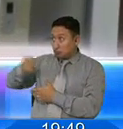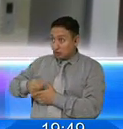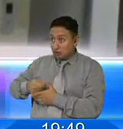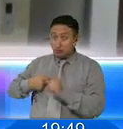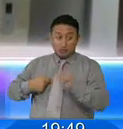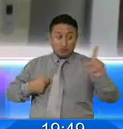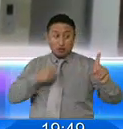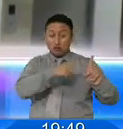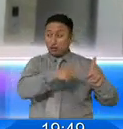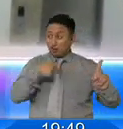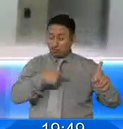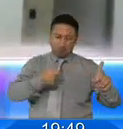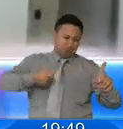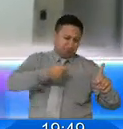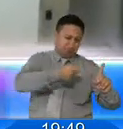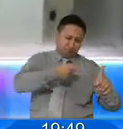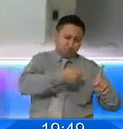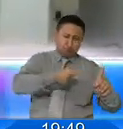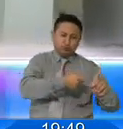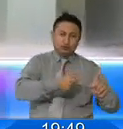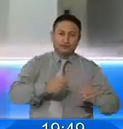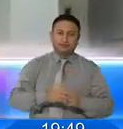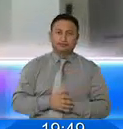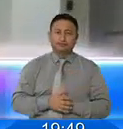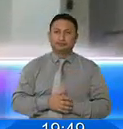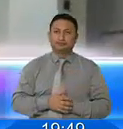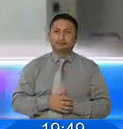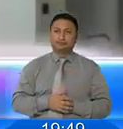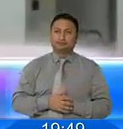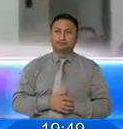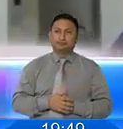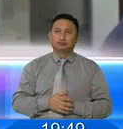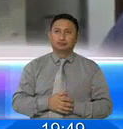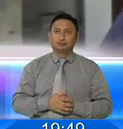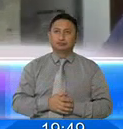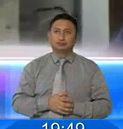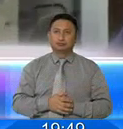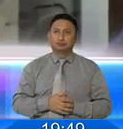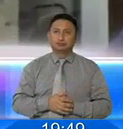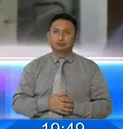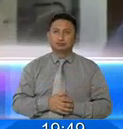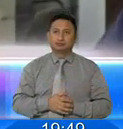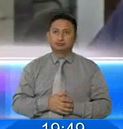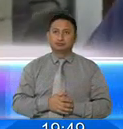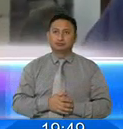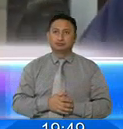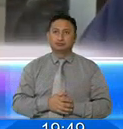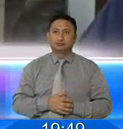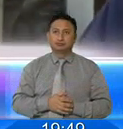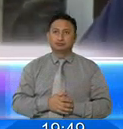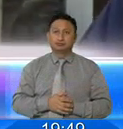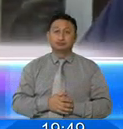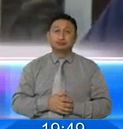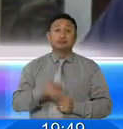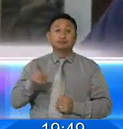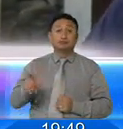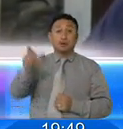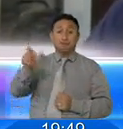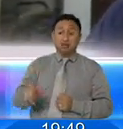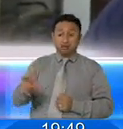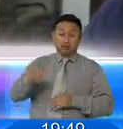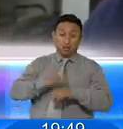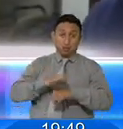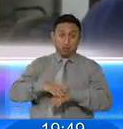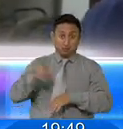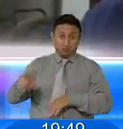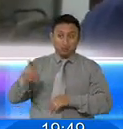estas acciones incorrectas de mandarla a matar a la esposa, ¿no? Es lo que tenemos, es la versión del señor que ha